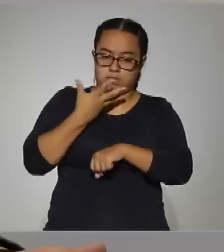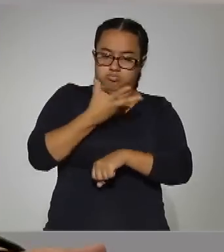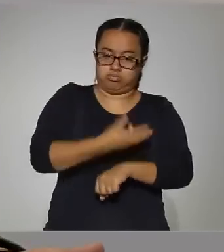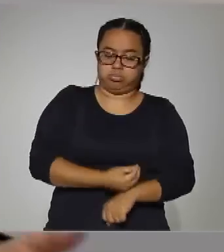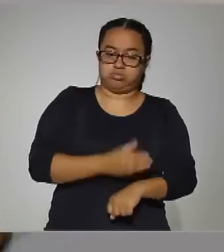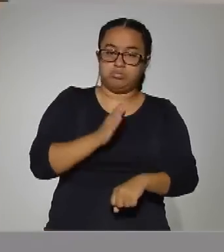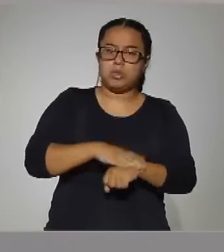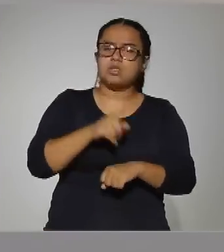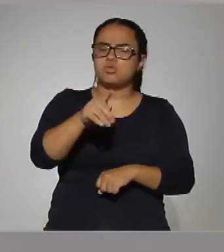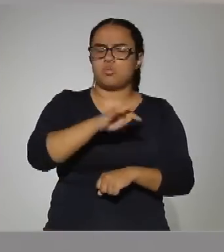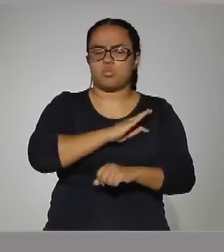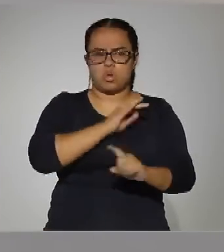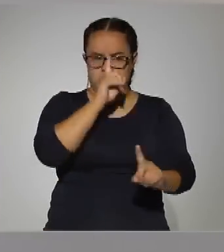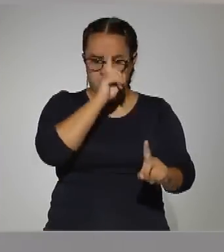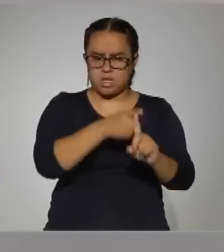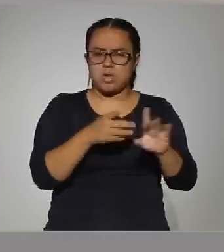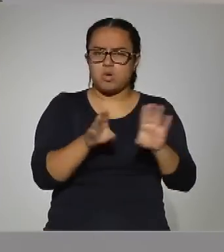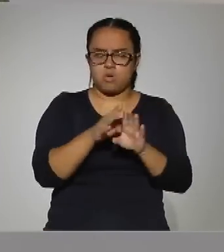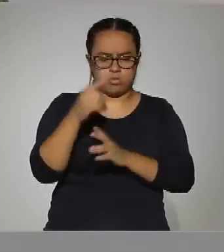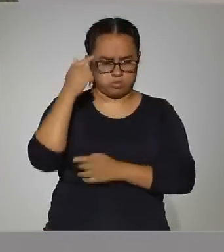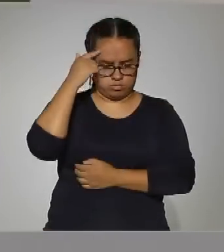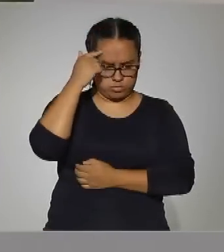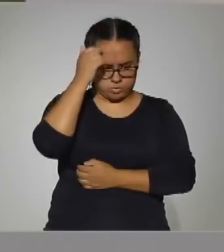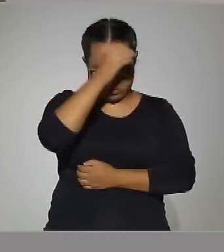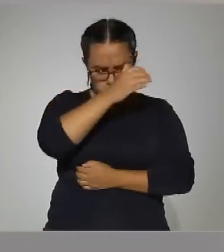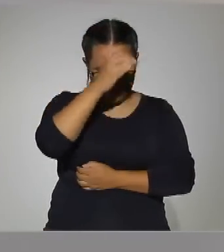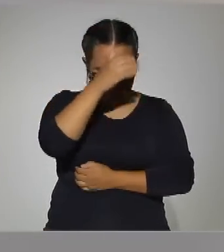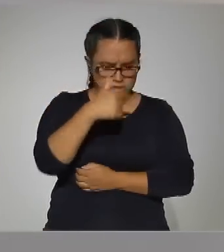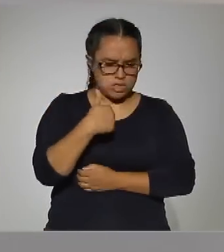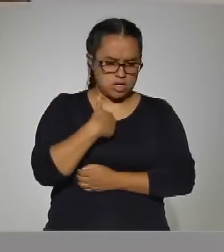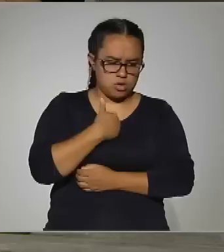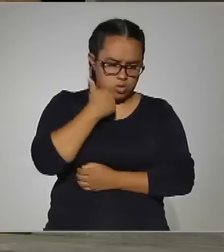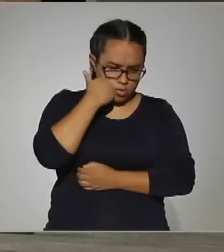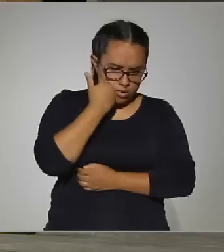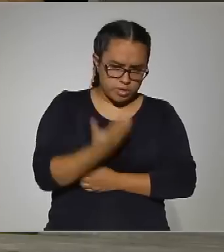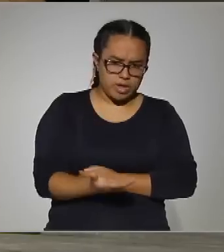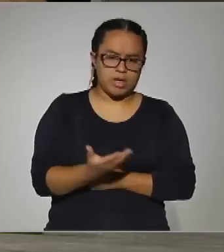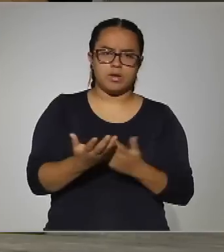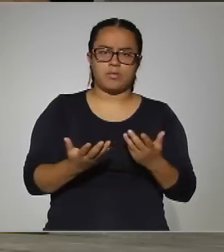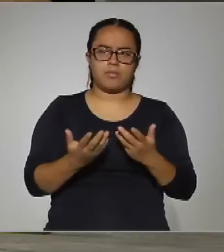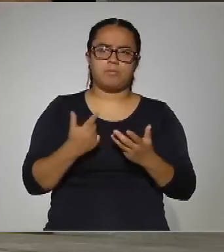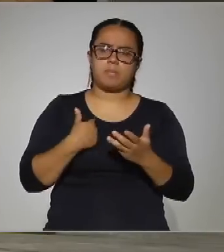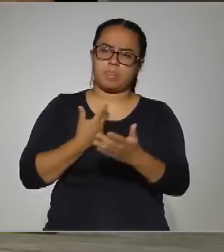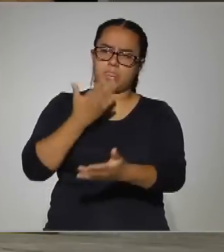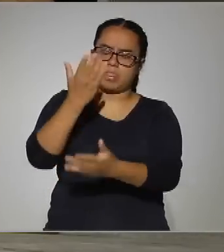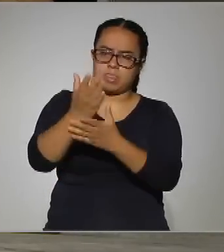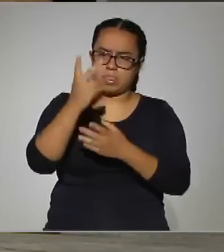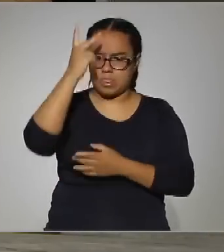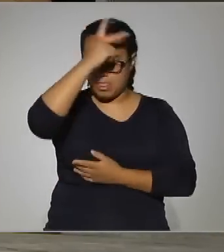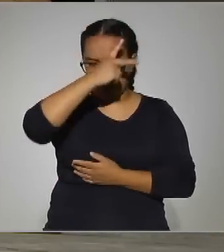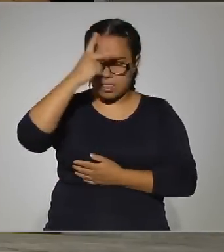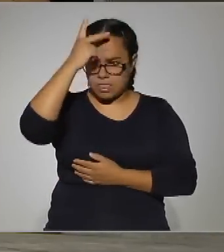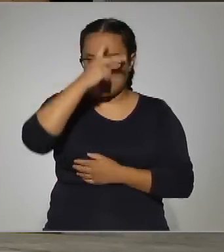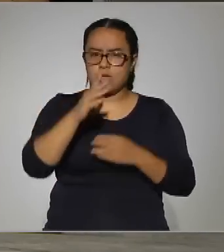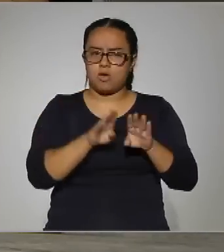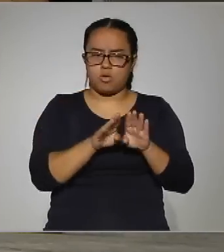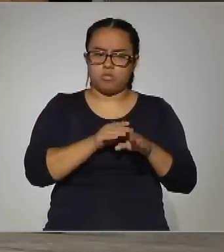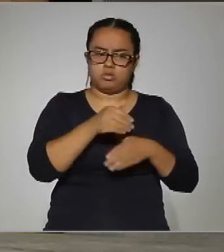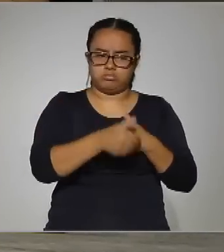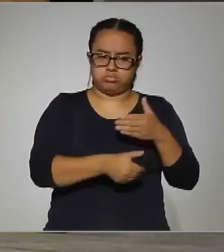hacer directamente a través de una conciencia y de una voluntad, asistir a una terapia, asistir a un